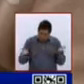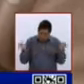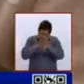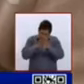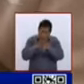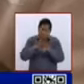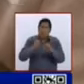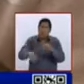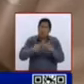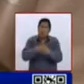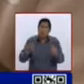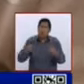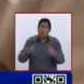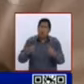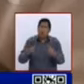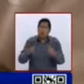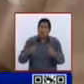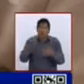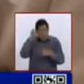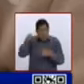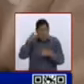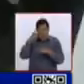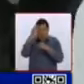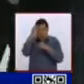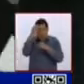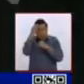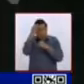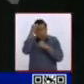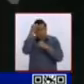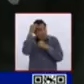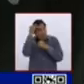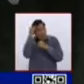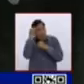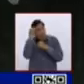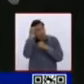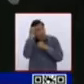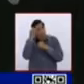un mes, dos meses. Él me curaba las heridas, los moretones.